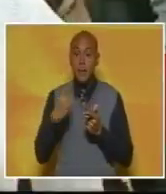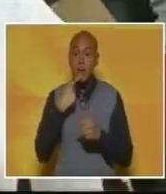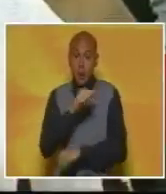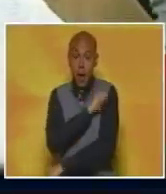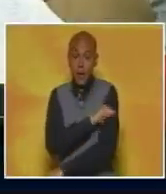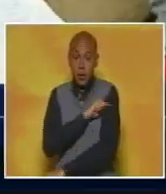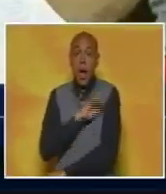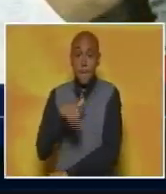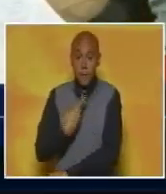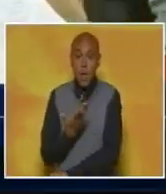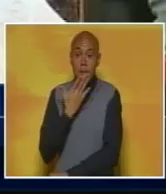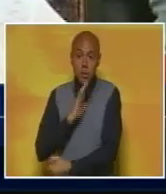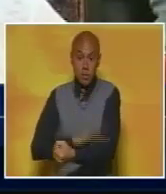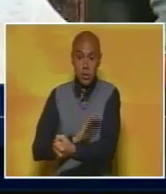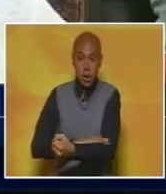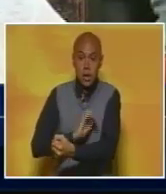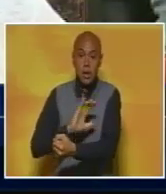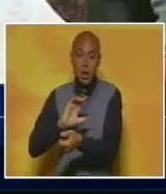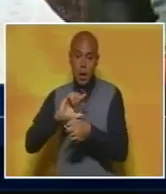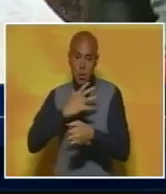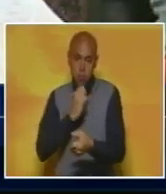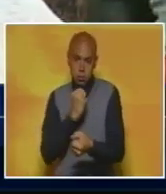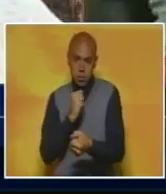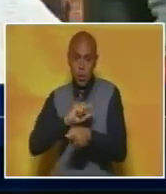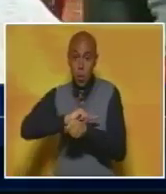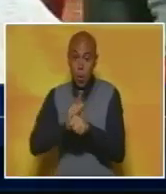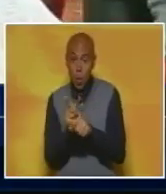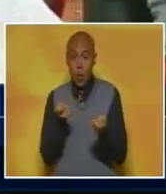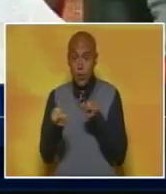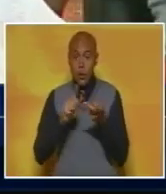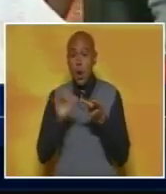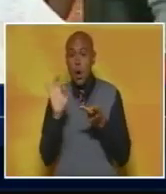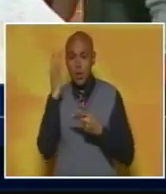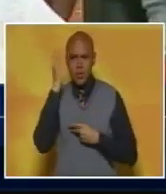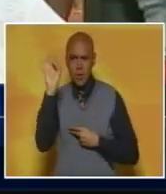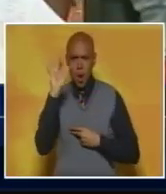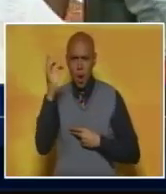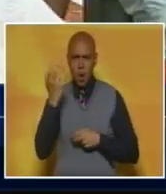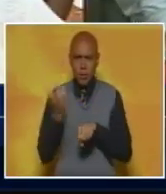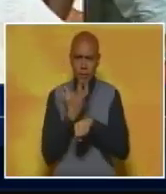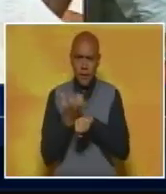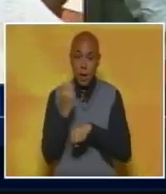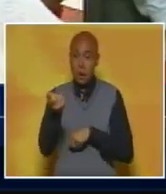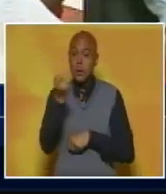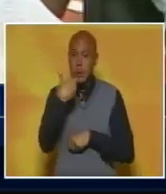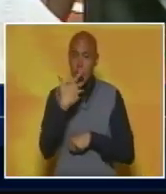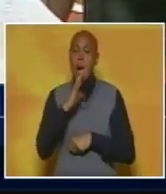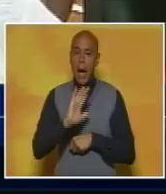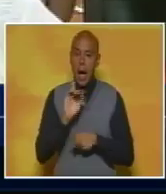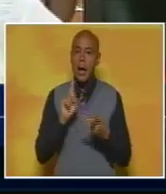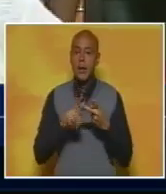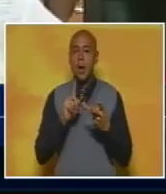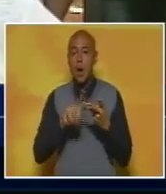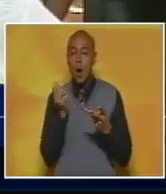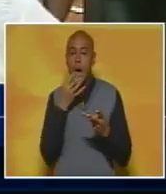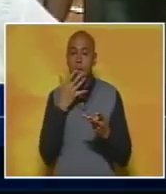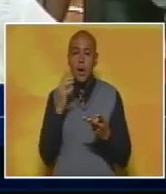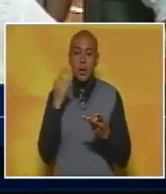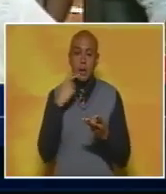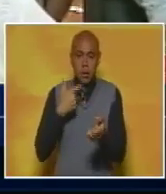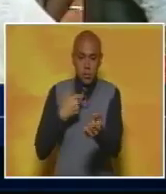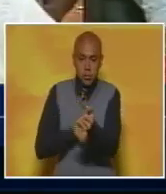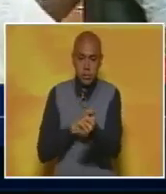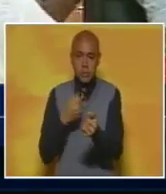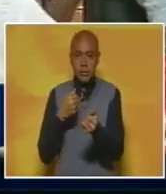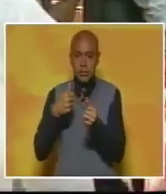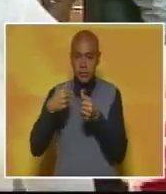podían tomar la atención, te podían dar un acetaminofén para la fiebre, te podían tomar incluso el porcentaje si tenías